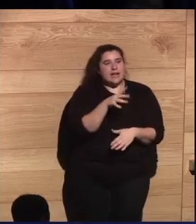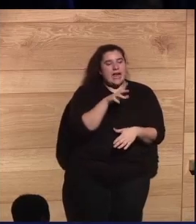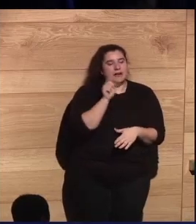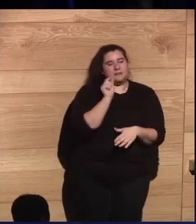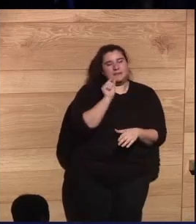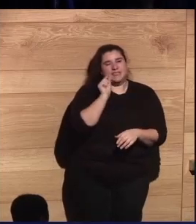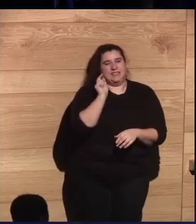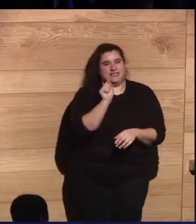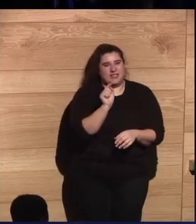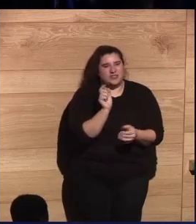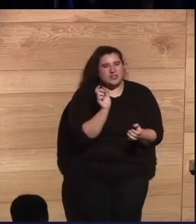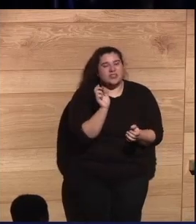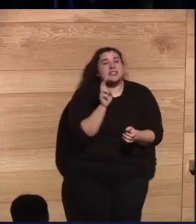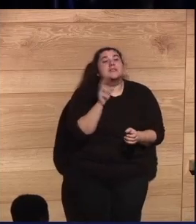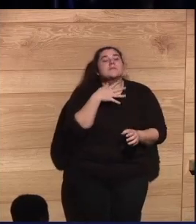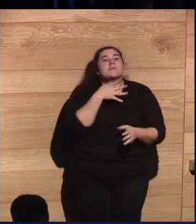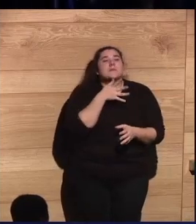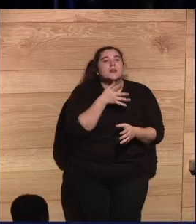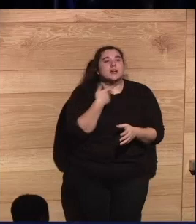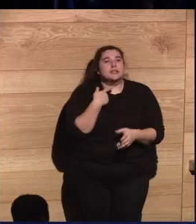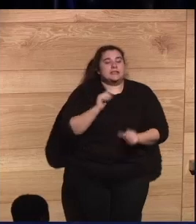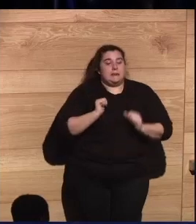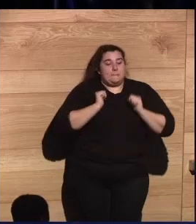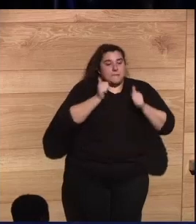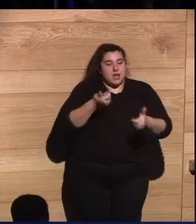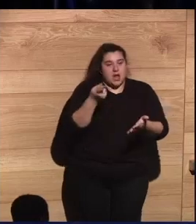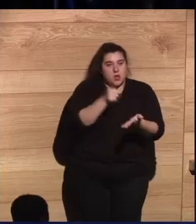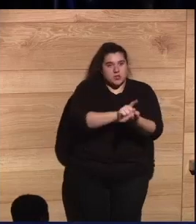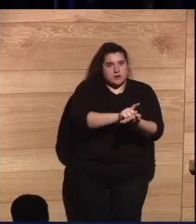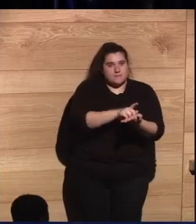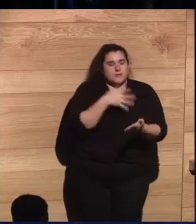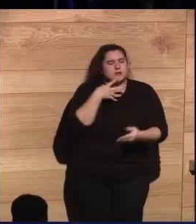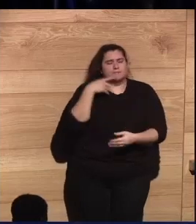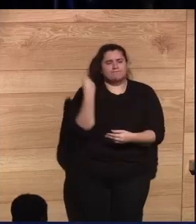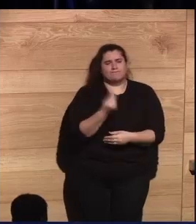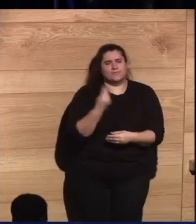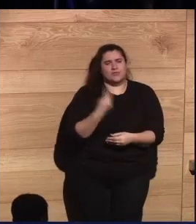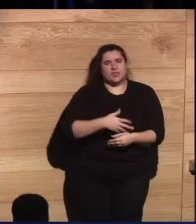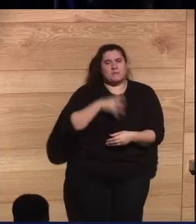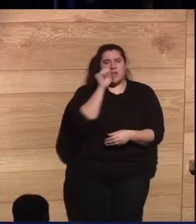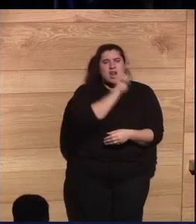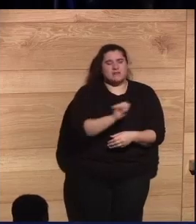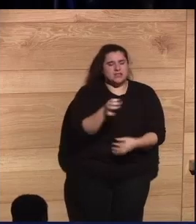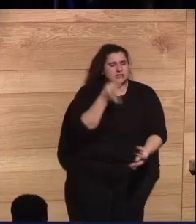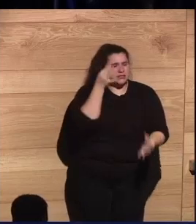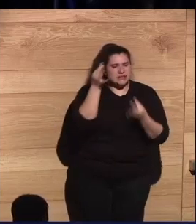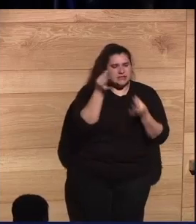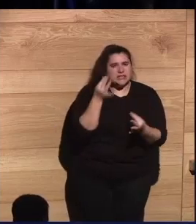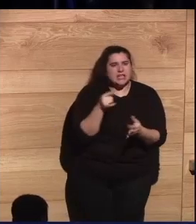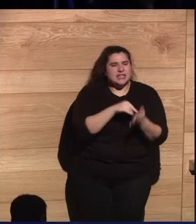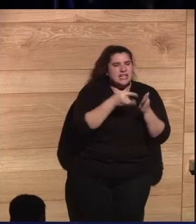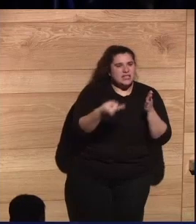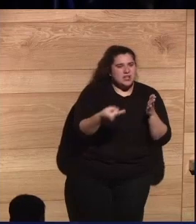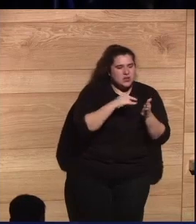derretir y descomponer y volver al discurso de antes, que es fascinante, de un virtuosismo técnico y